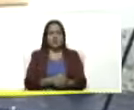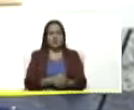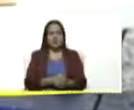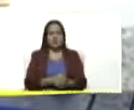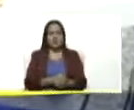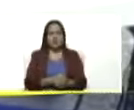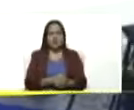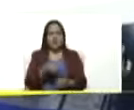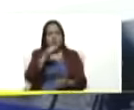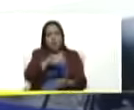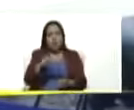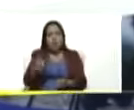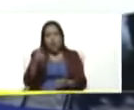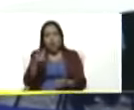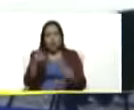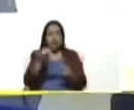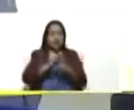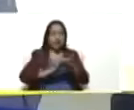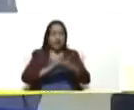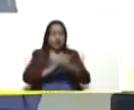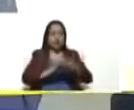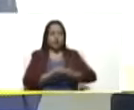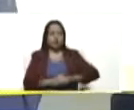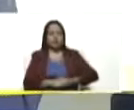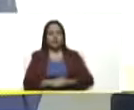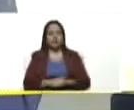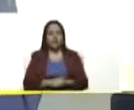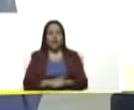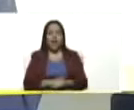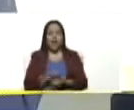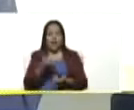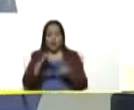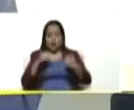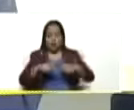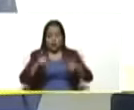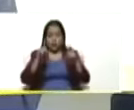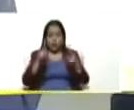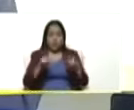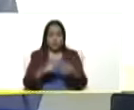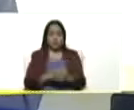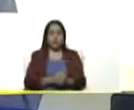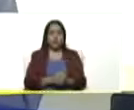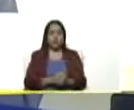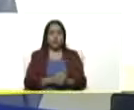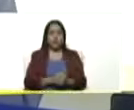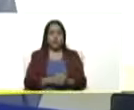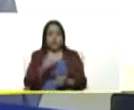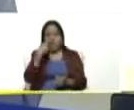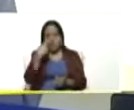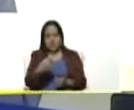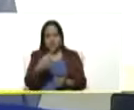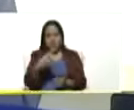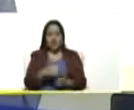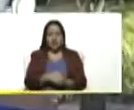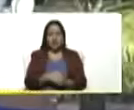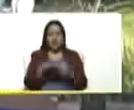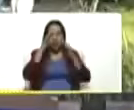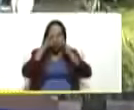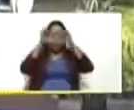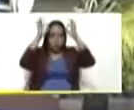En la gente están las soluciones, están las oportunidades. Decía el gran Simón Rodríguez,